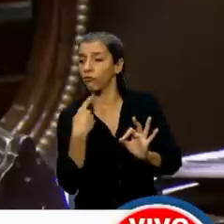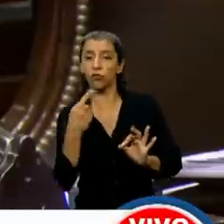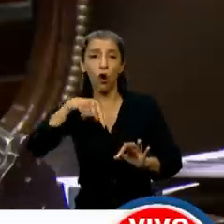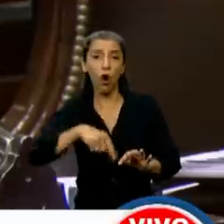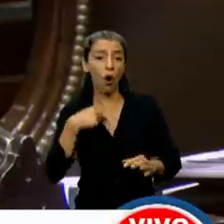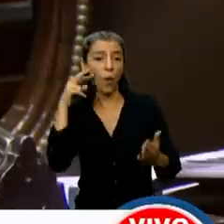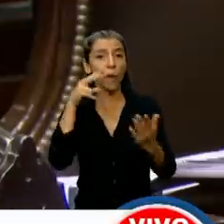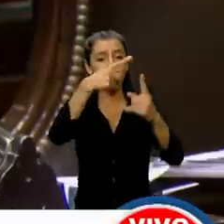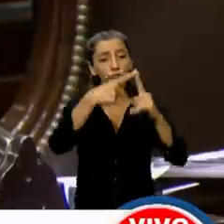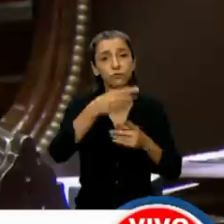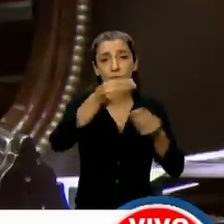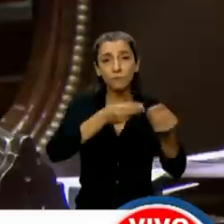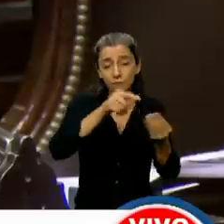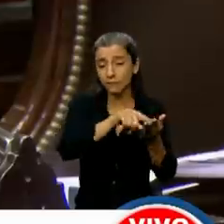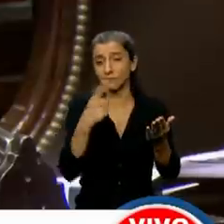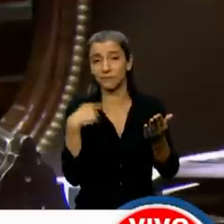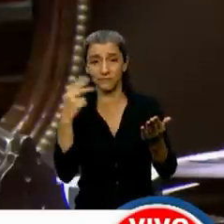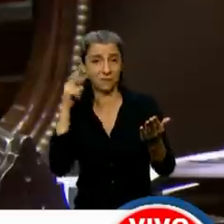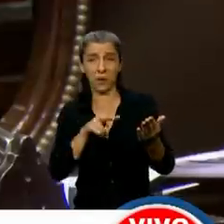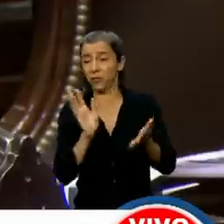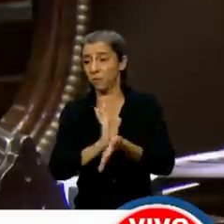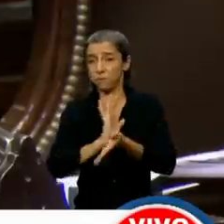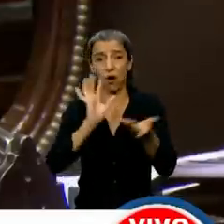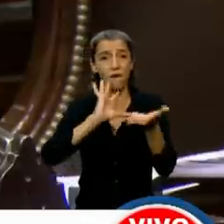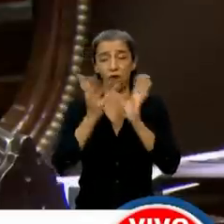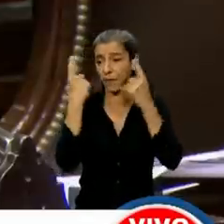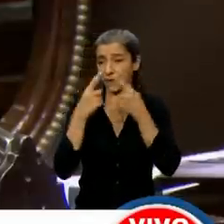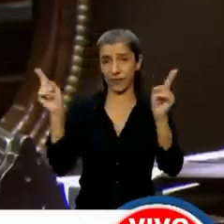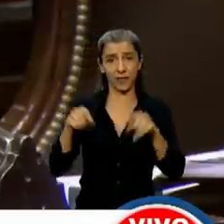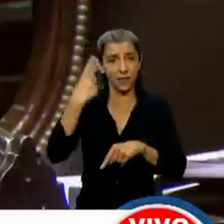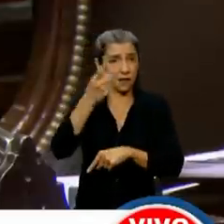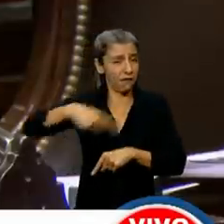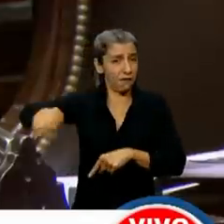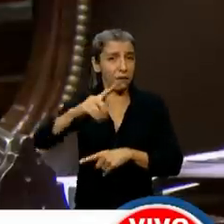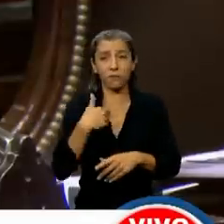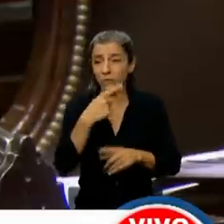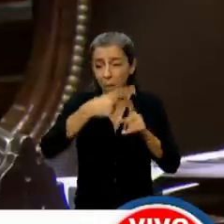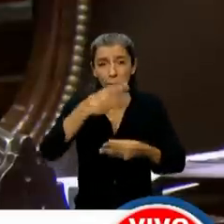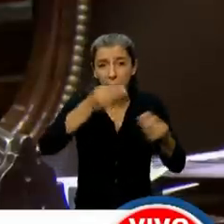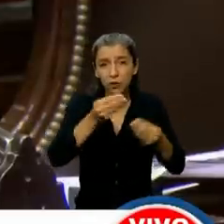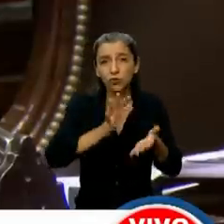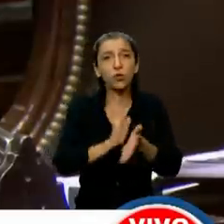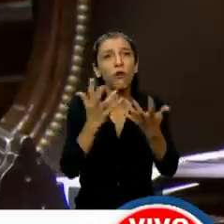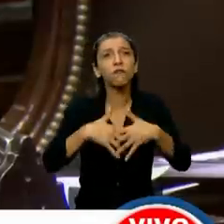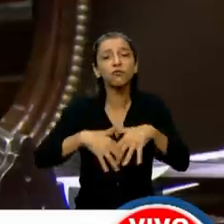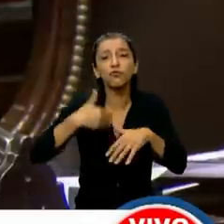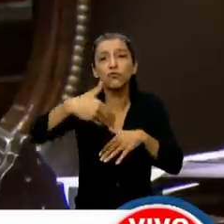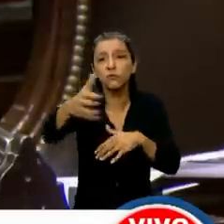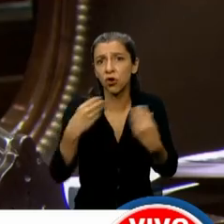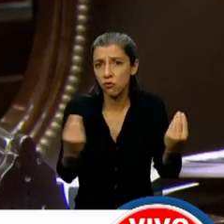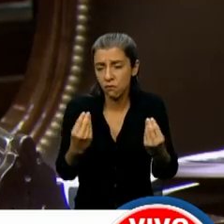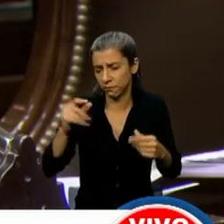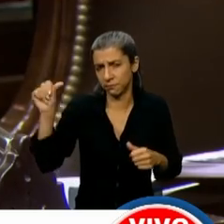nosotros que es completamente distinta con respecto a cómo va a funcionar el presupuesto y qué es lo que ha sido nuestra gestión de gobierno